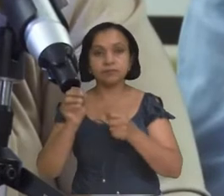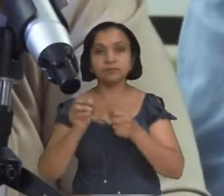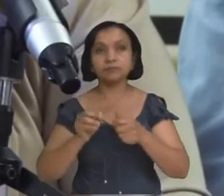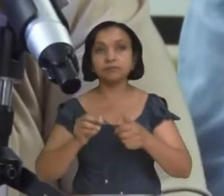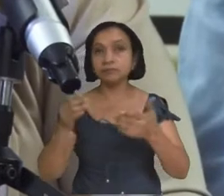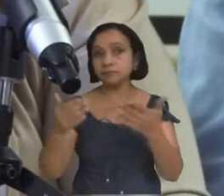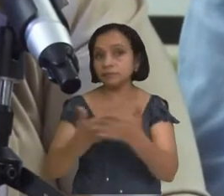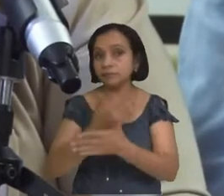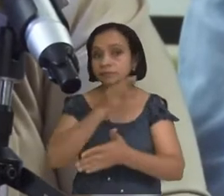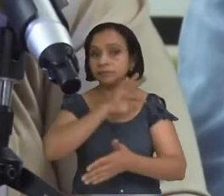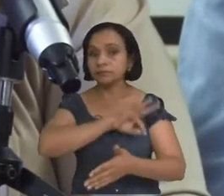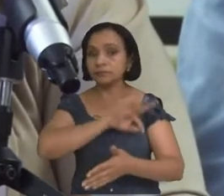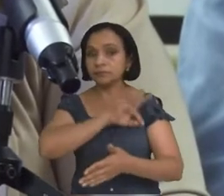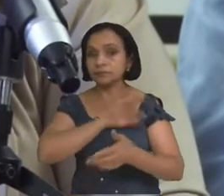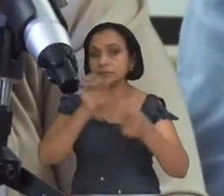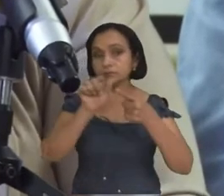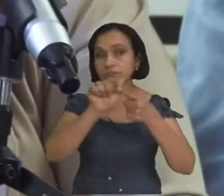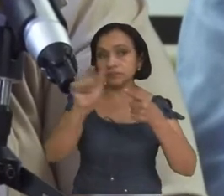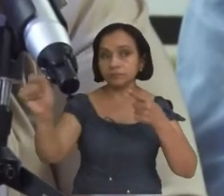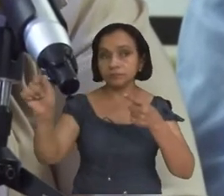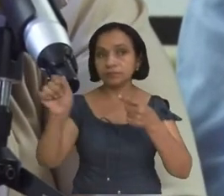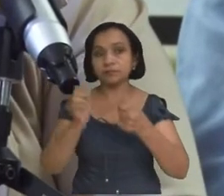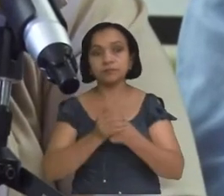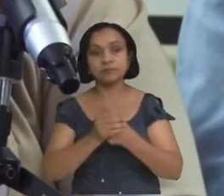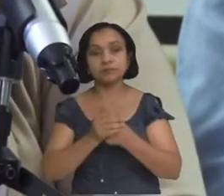nuevo salario mensual será